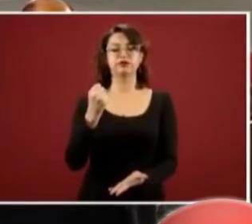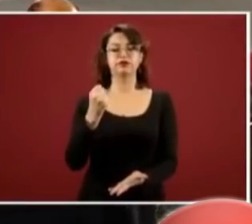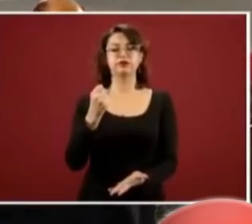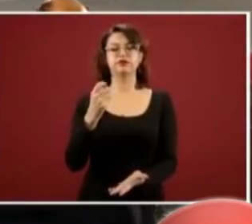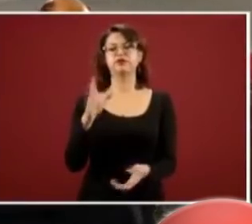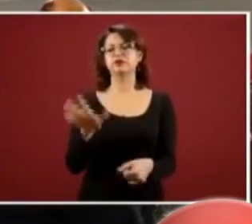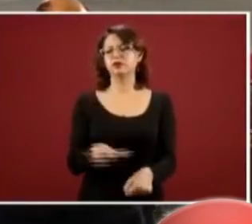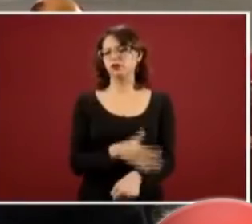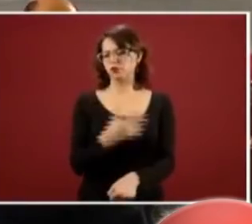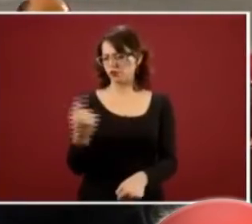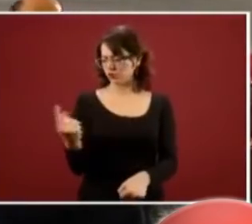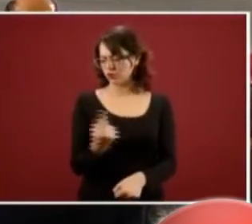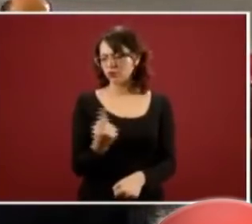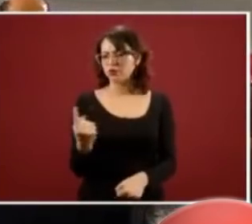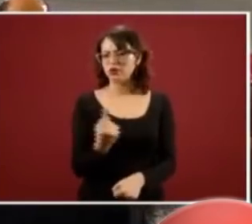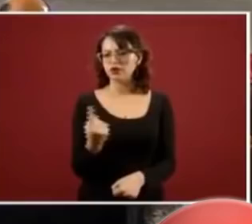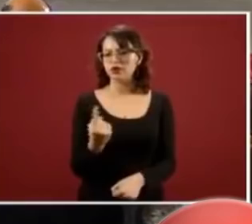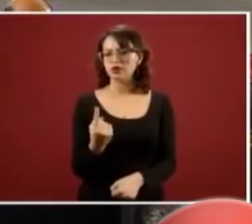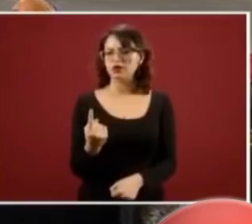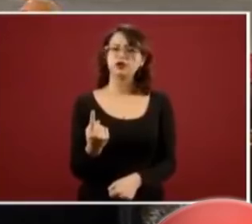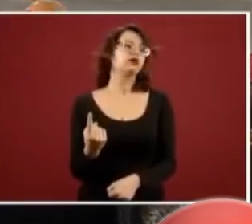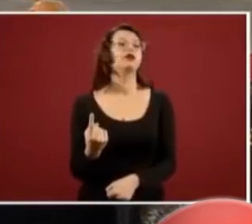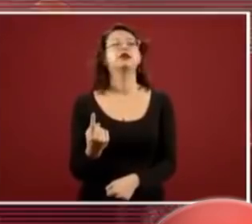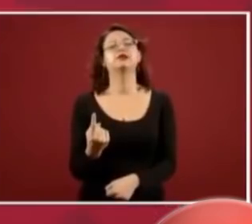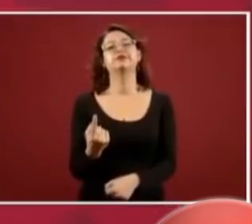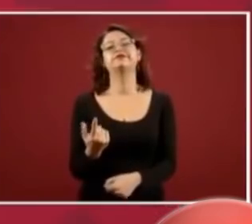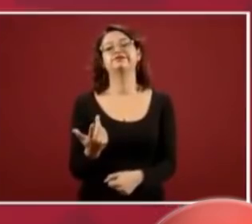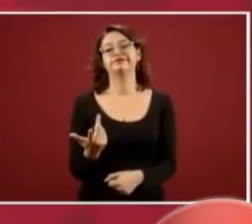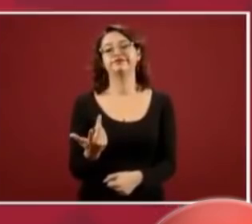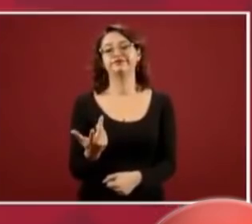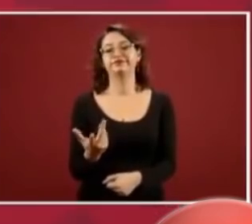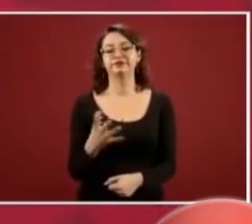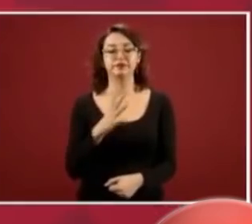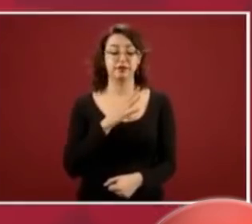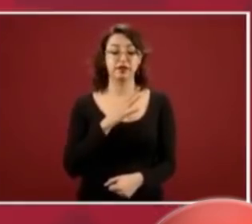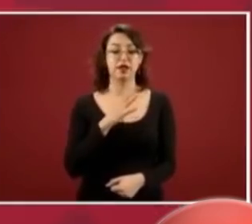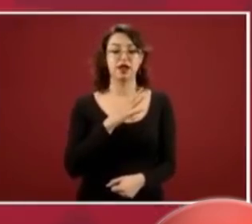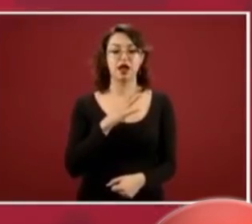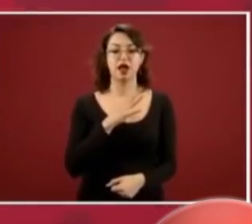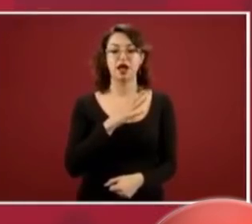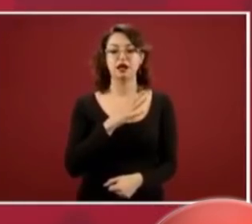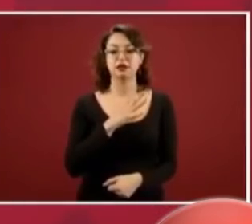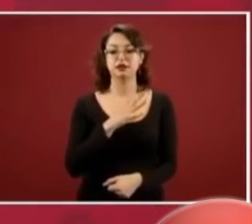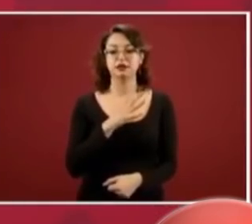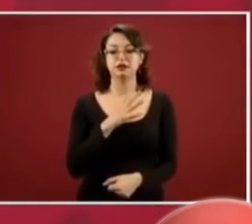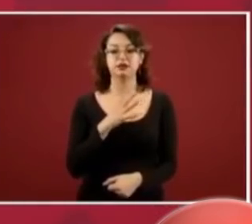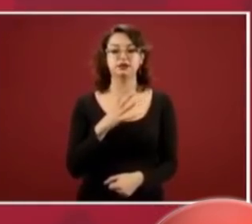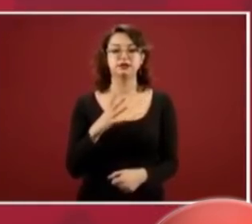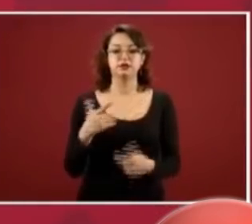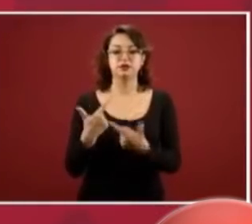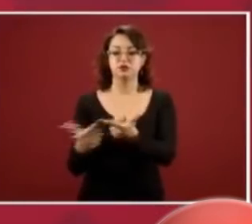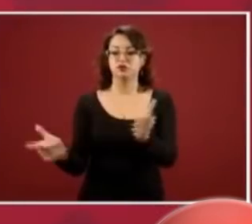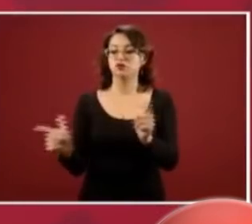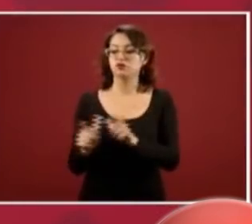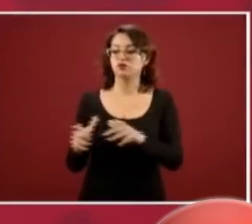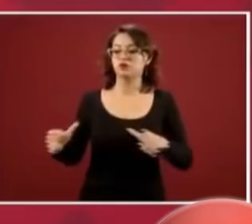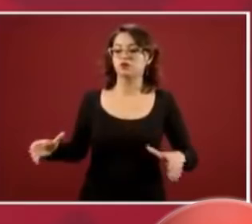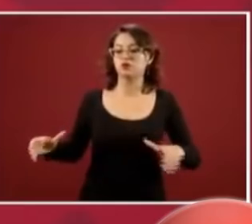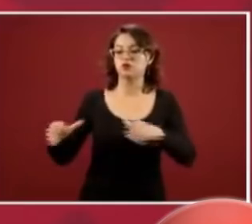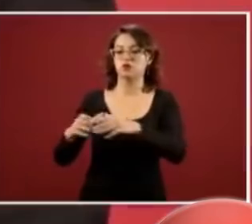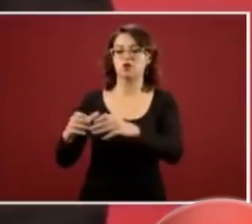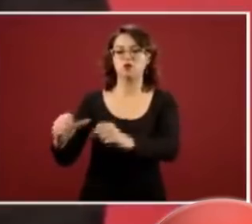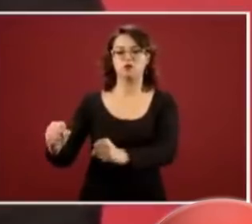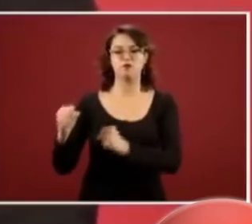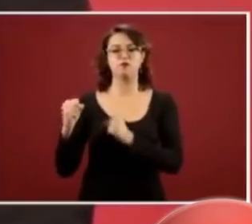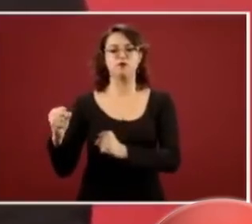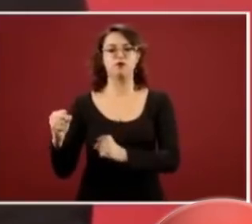por la fuerza que llegó a tener el